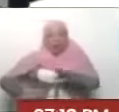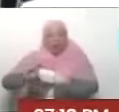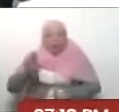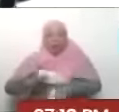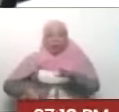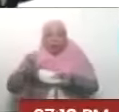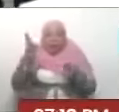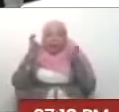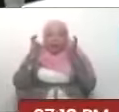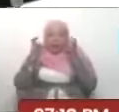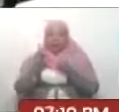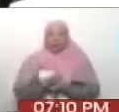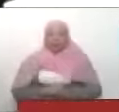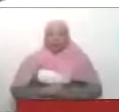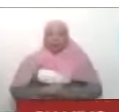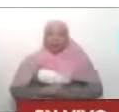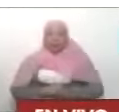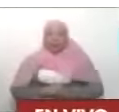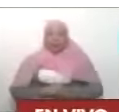música.